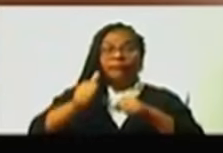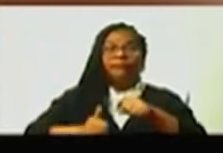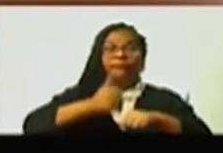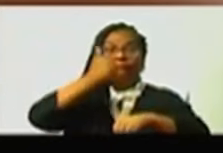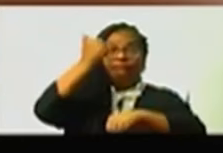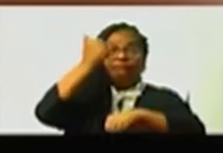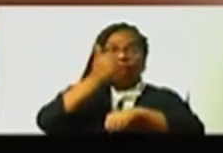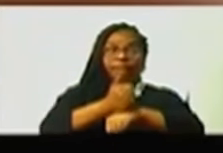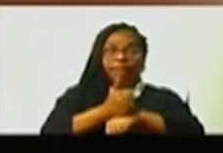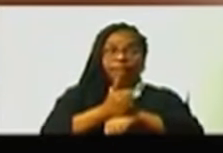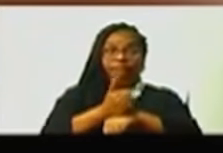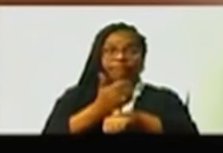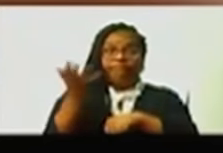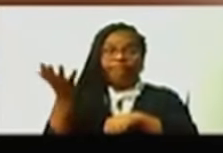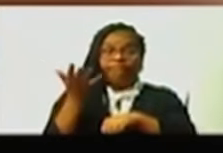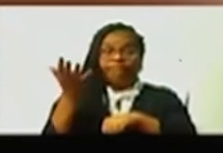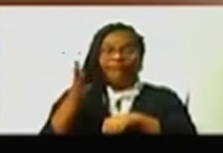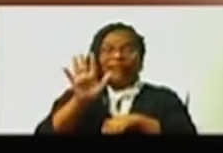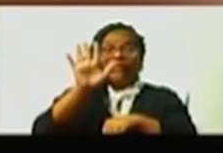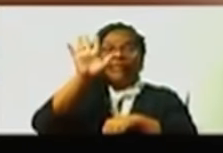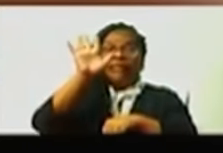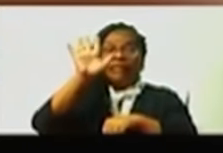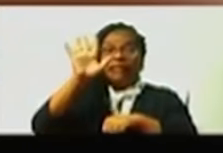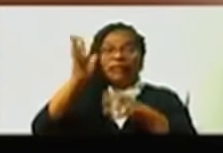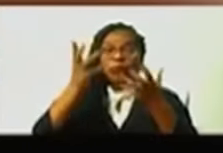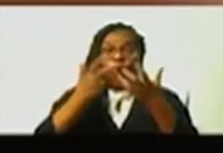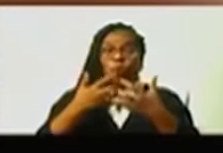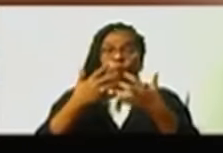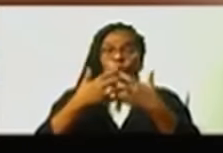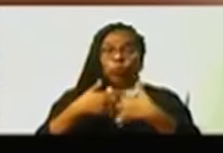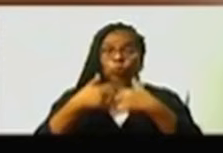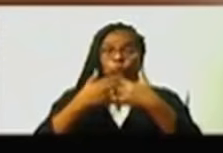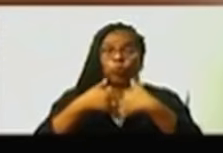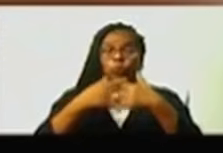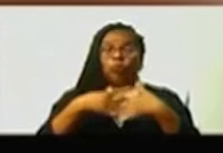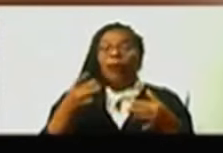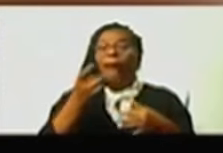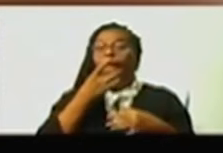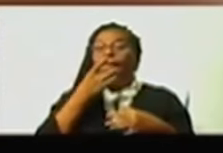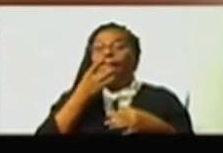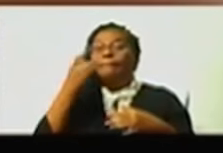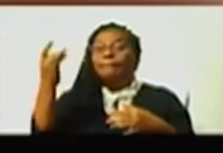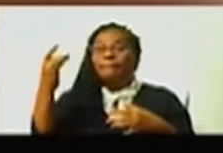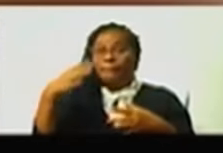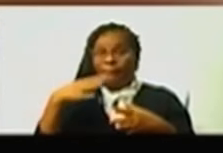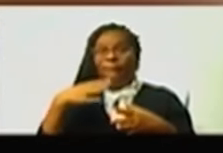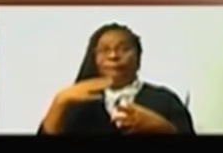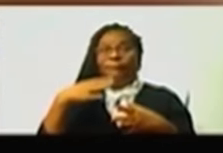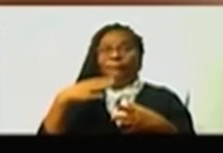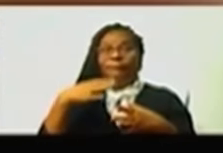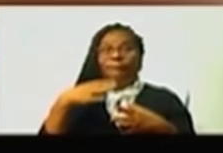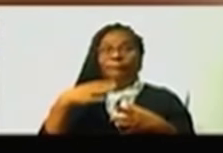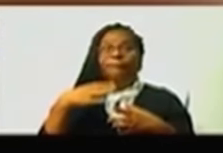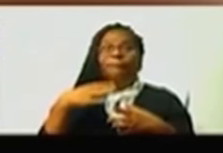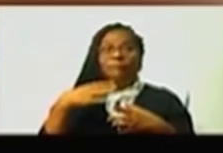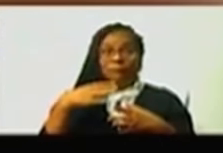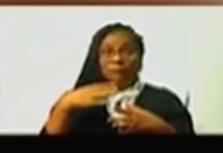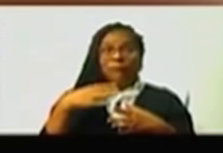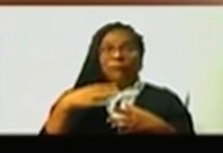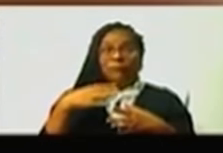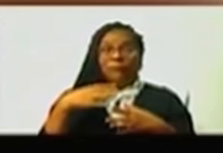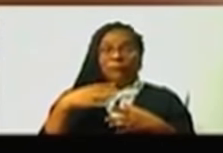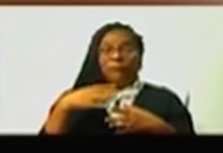5 plantas, oigan eso, eléctricas, 5 plantas con combustibles fósiles, llámese